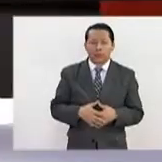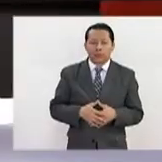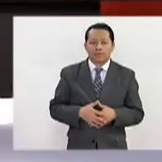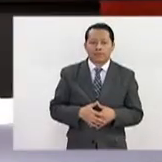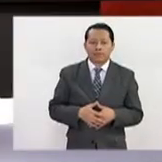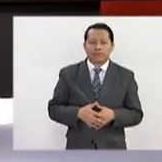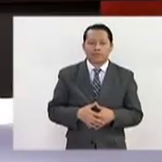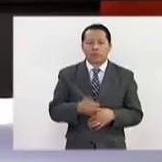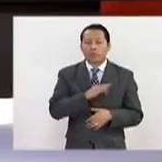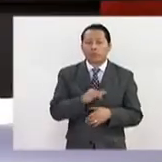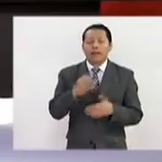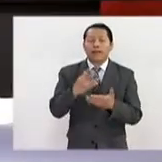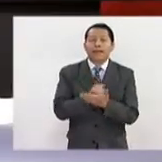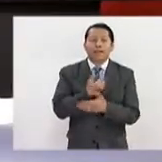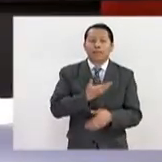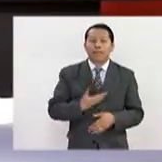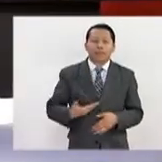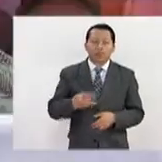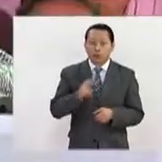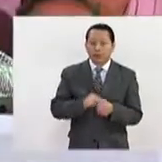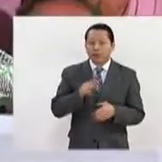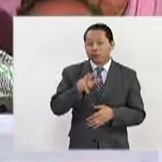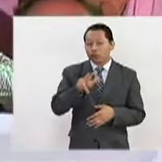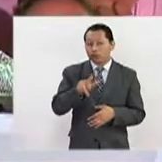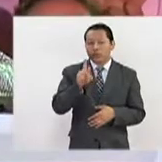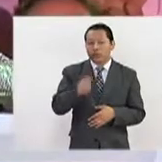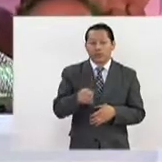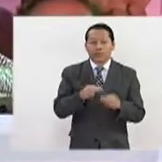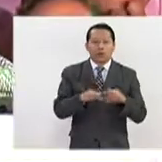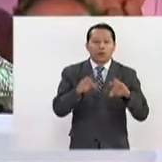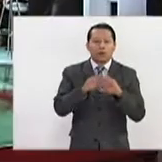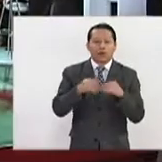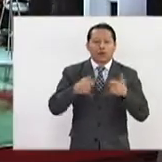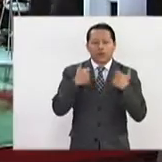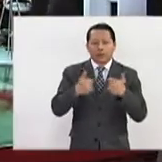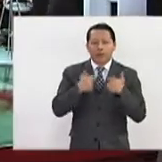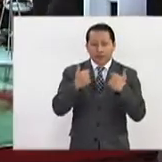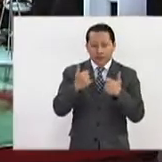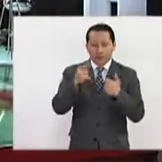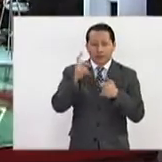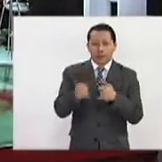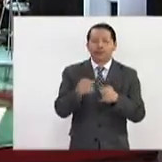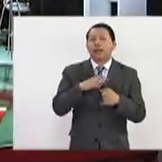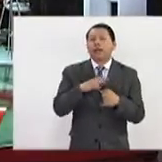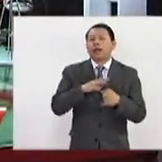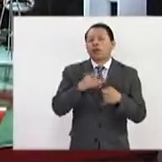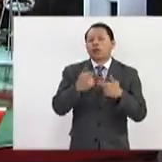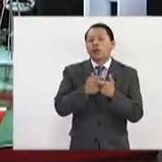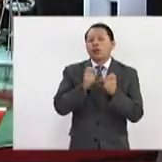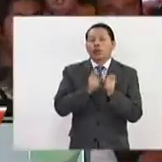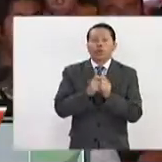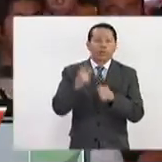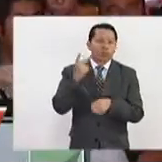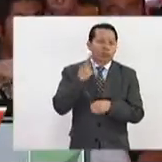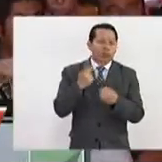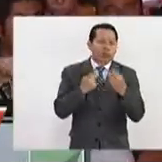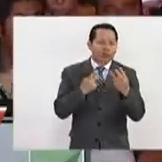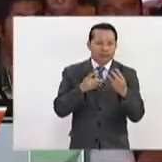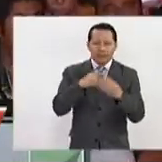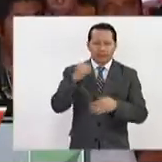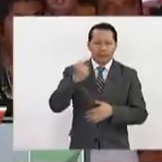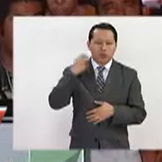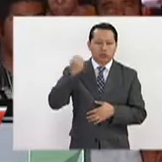La opción para ganar la presidencia en 2018 es apostar por los jóvenes, esto dijeron integrantes del Frente Ciudadano por México durante el